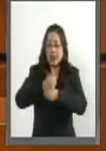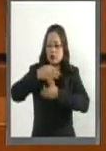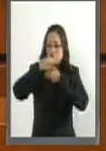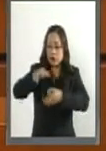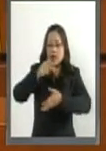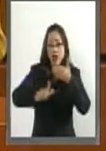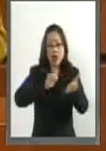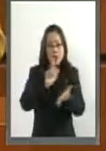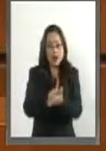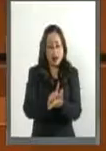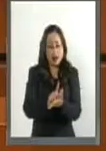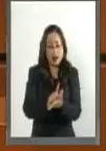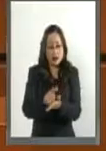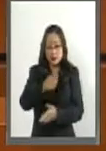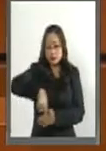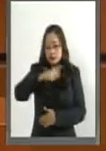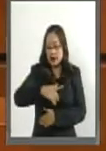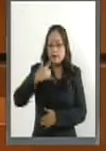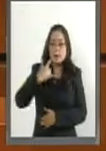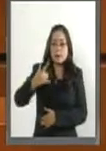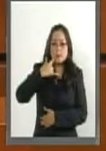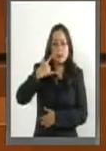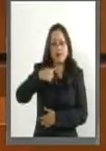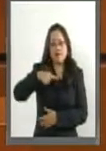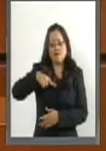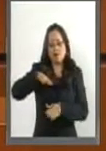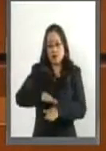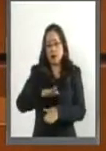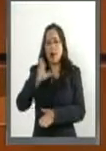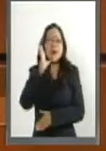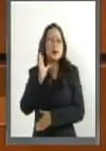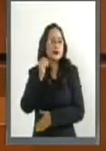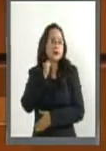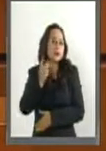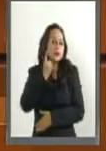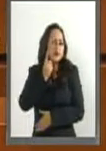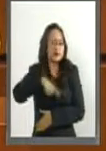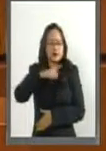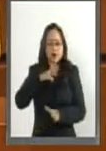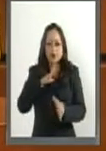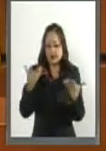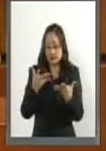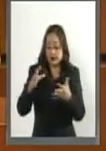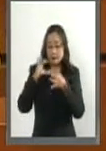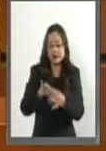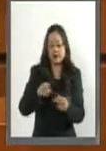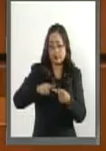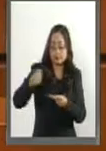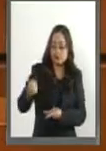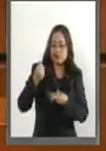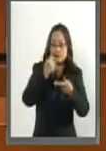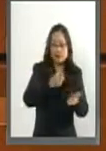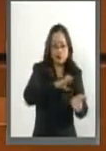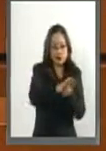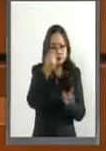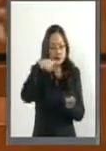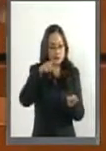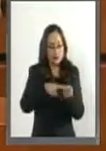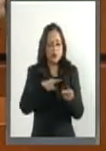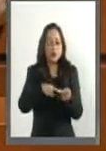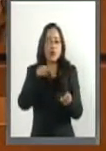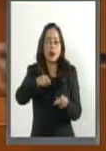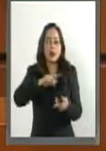ley, de los esfuerzos importantes que a nivel legislativo se han hecho, de los esfuerzos presupuestales, de las